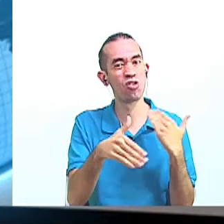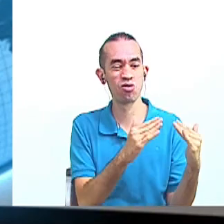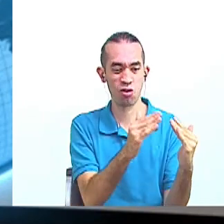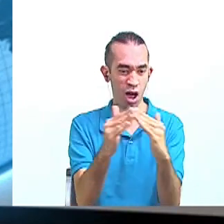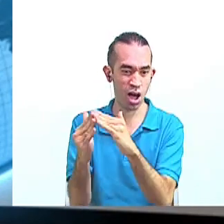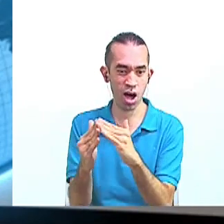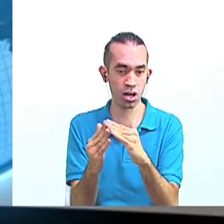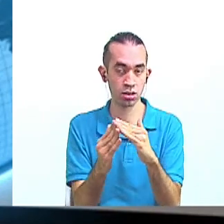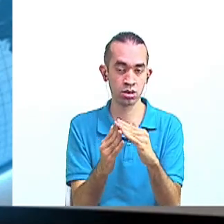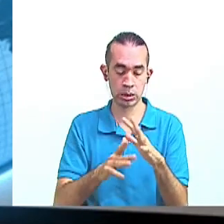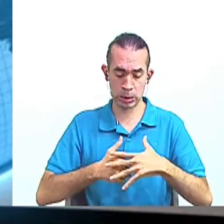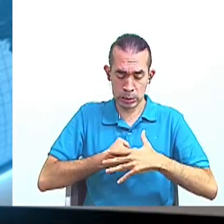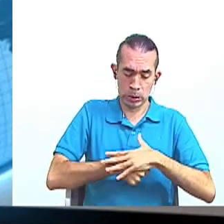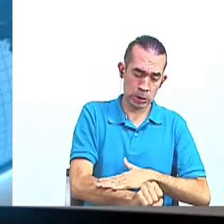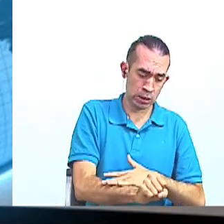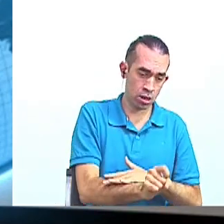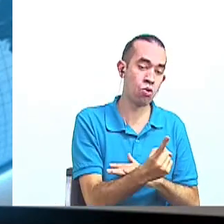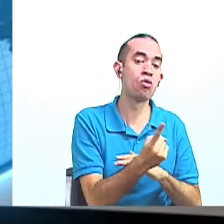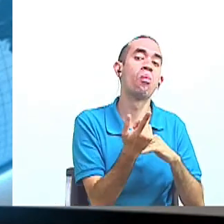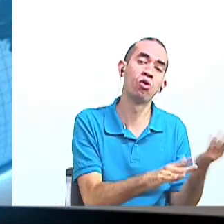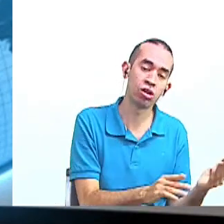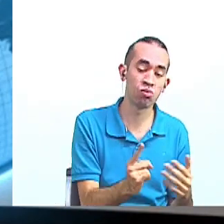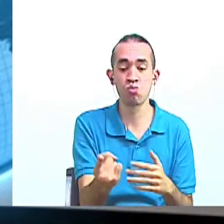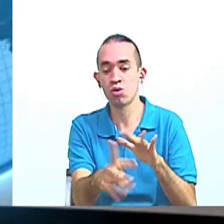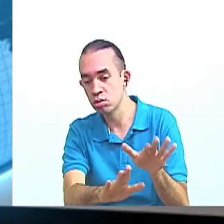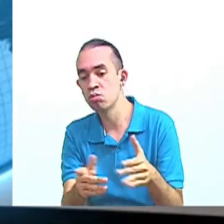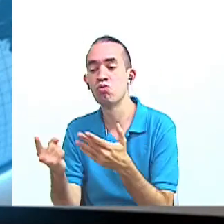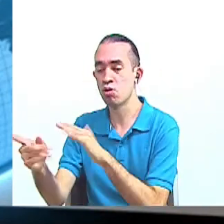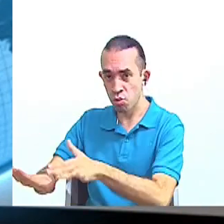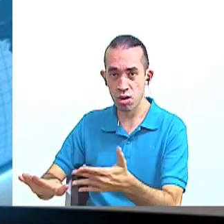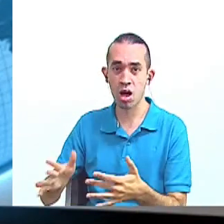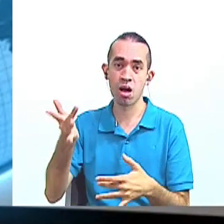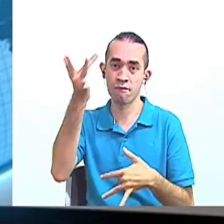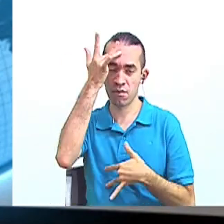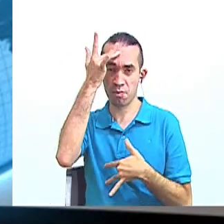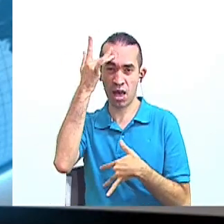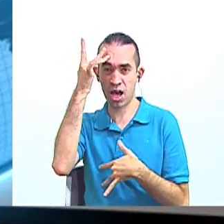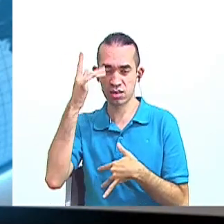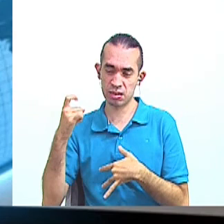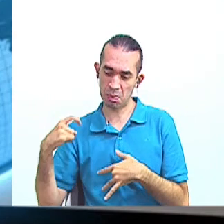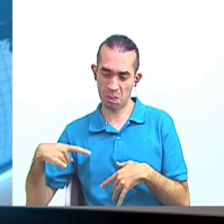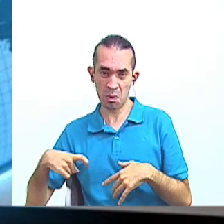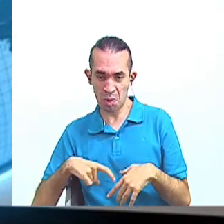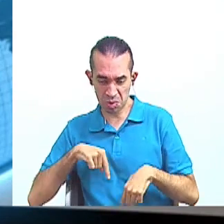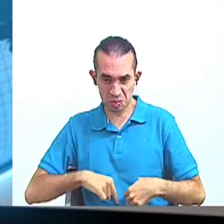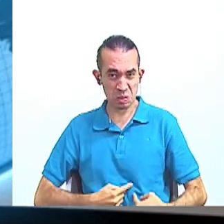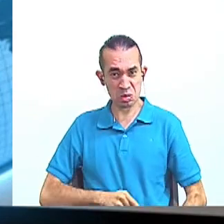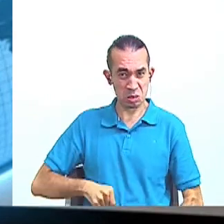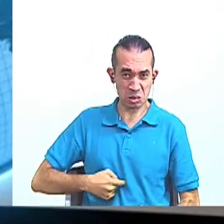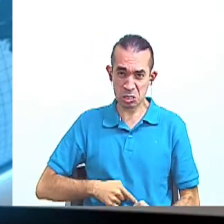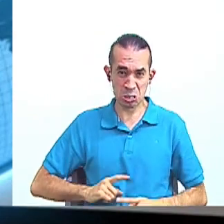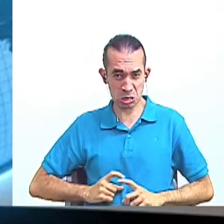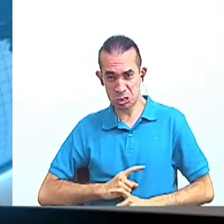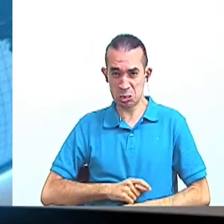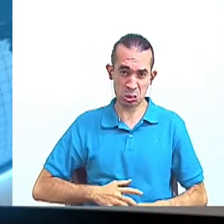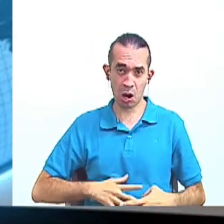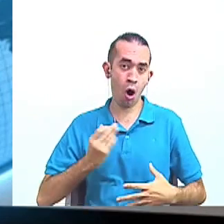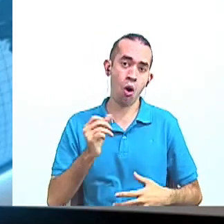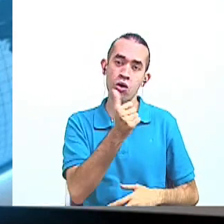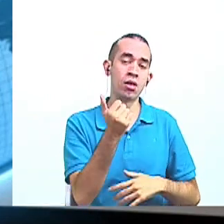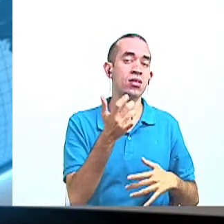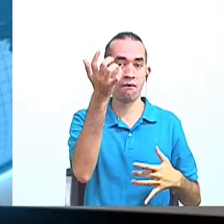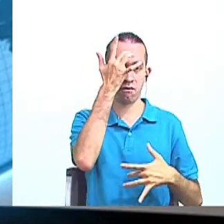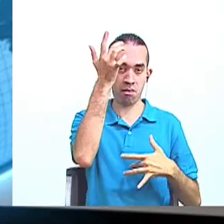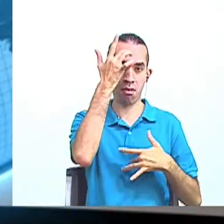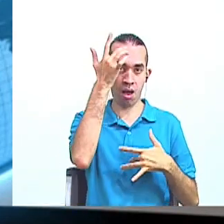bebé, una bebé morían por enfermedades parasitarias o por enfermedades que no eran atendidas porque